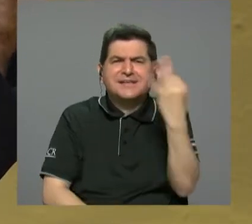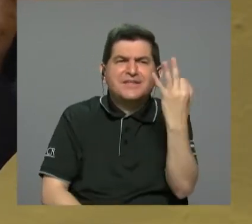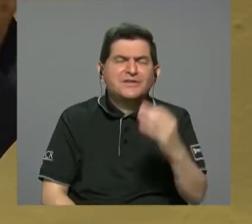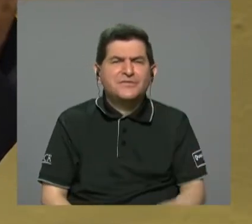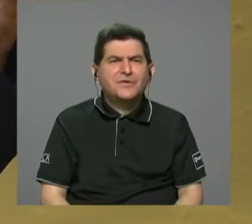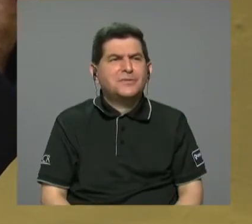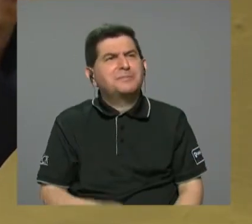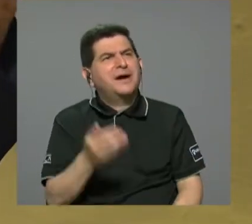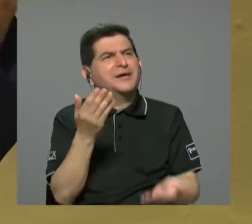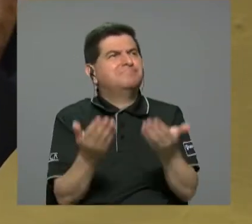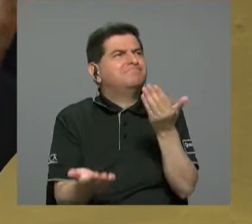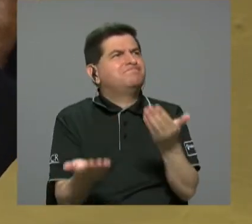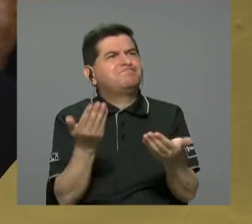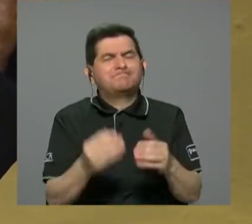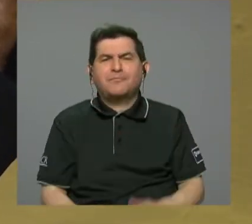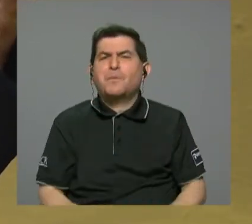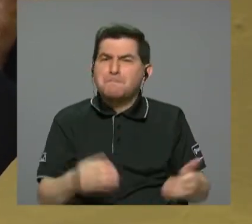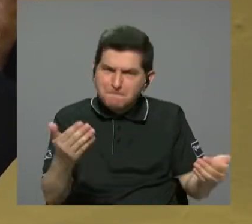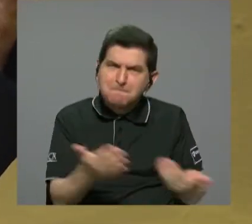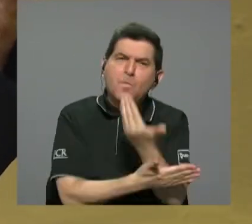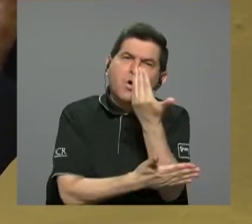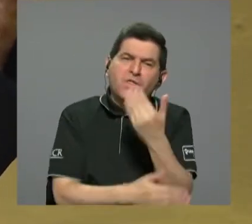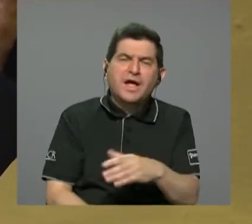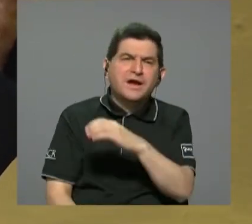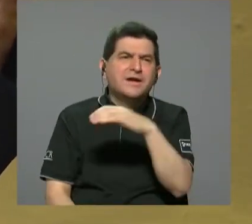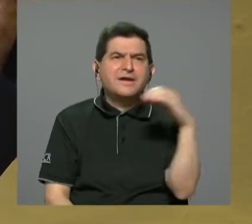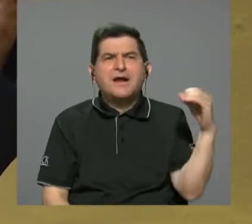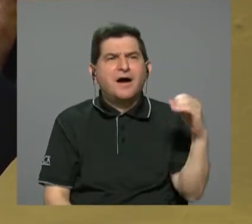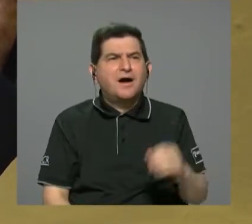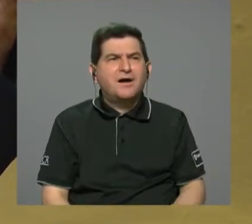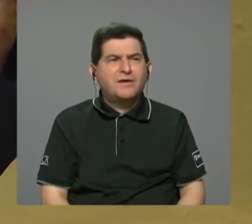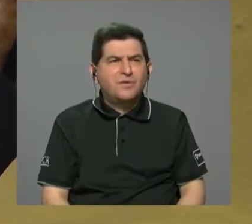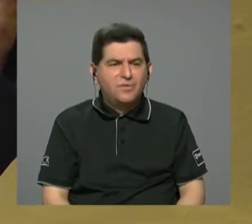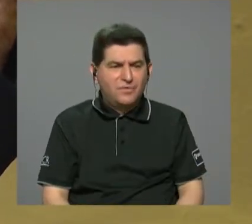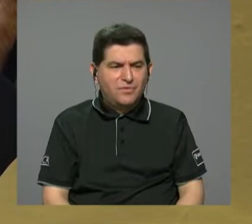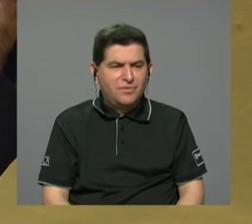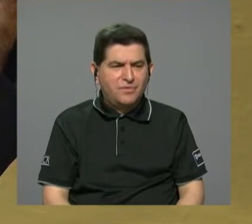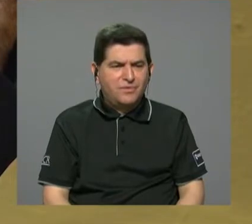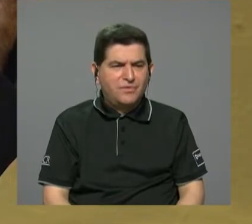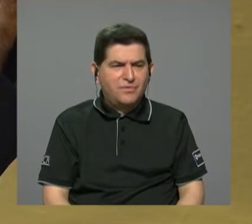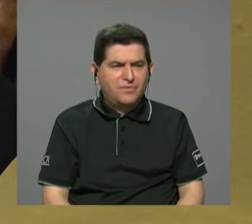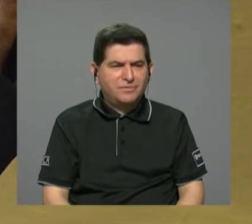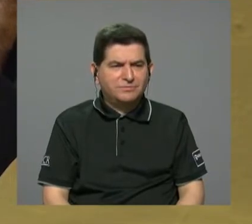más moderna o más